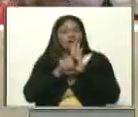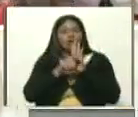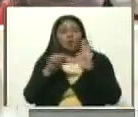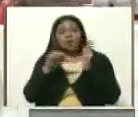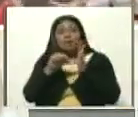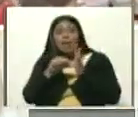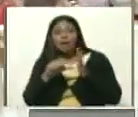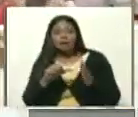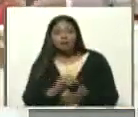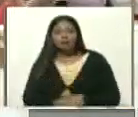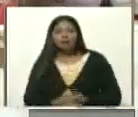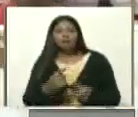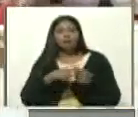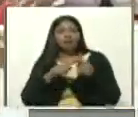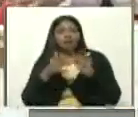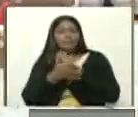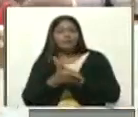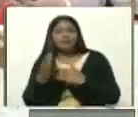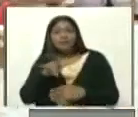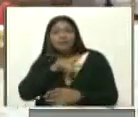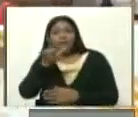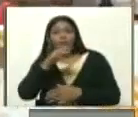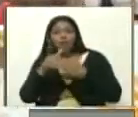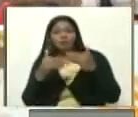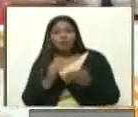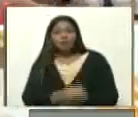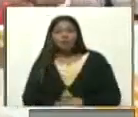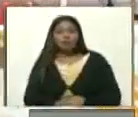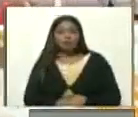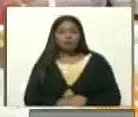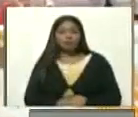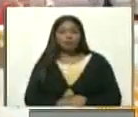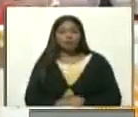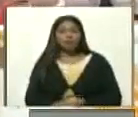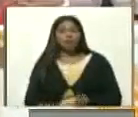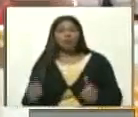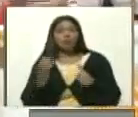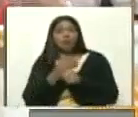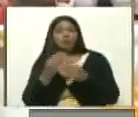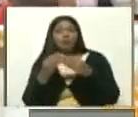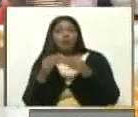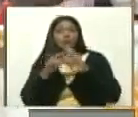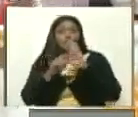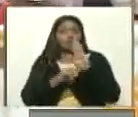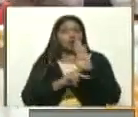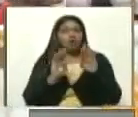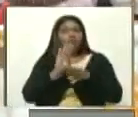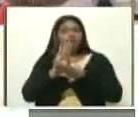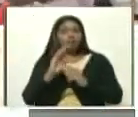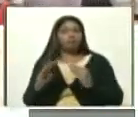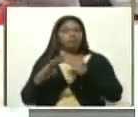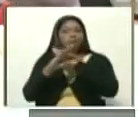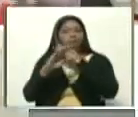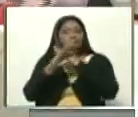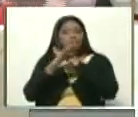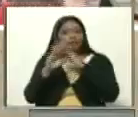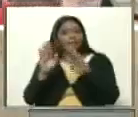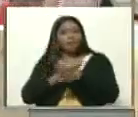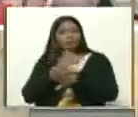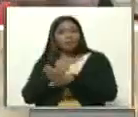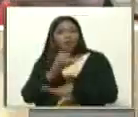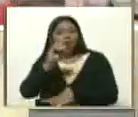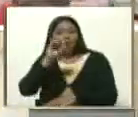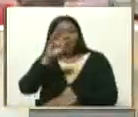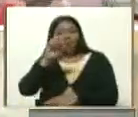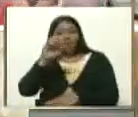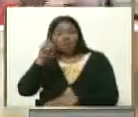Y realmente lo que ocurrió es que este avión estaba sujeto a unas medidas coercitivas unilaterales por la OFAC,